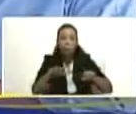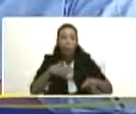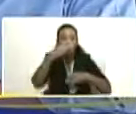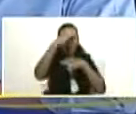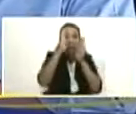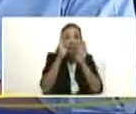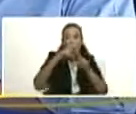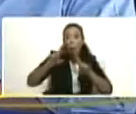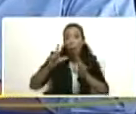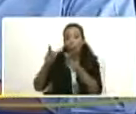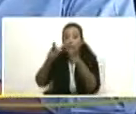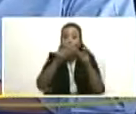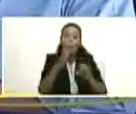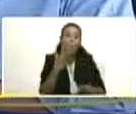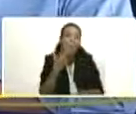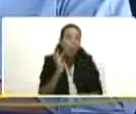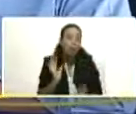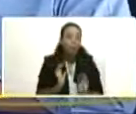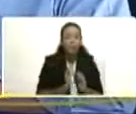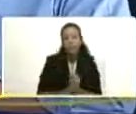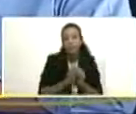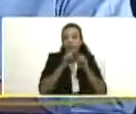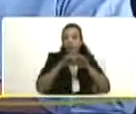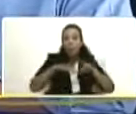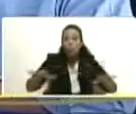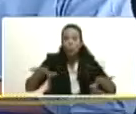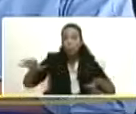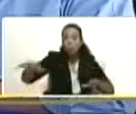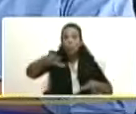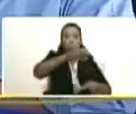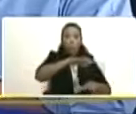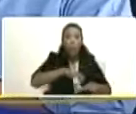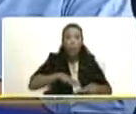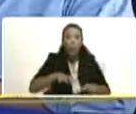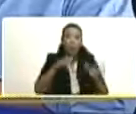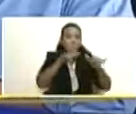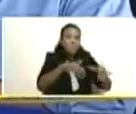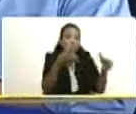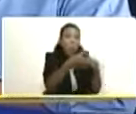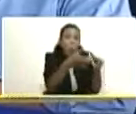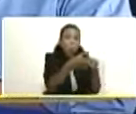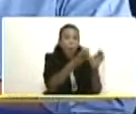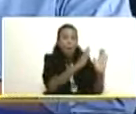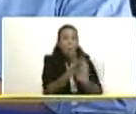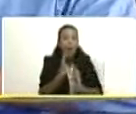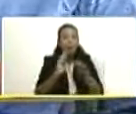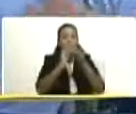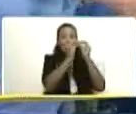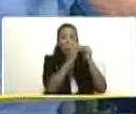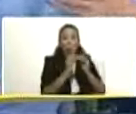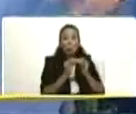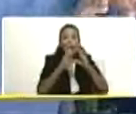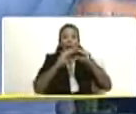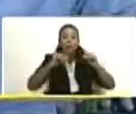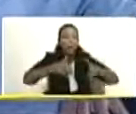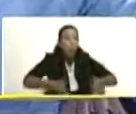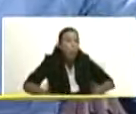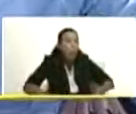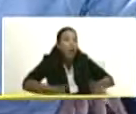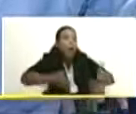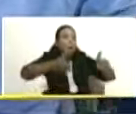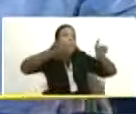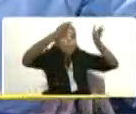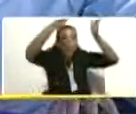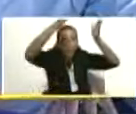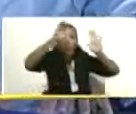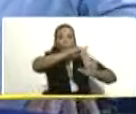atender otros temas. Cómo en vez de dispersar en distintos equipos, tenemos un mismo equipo, pero con un plan de mantenimiento a toda la infraestructura que está en su